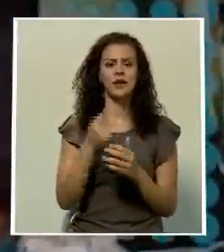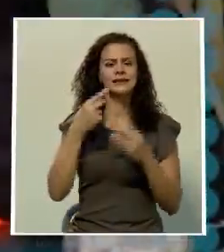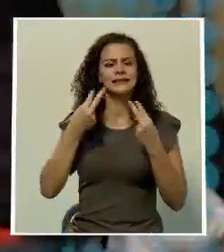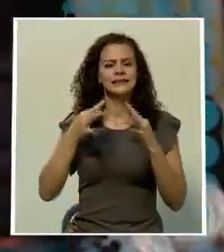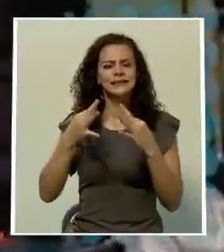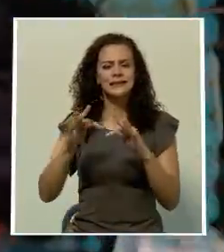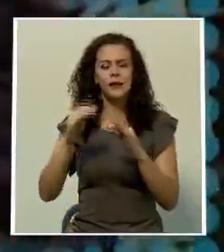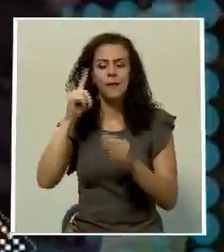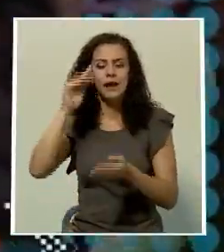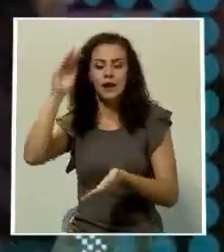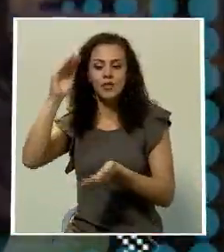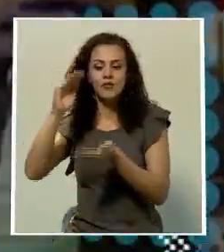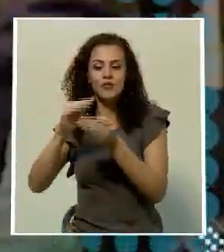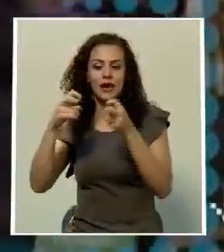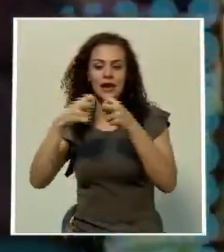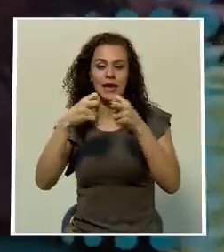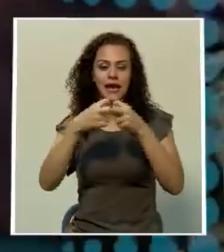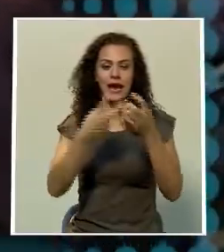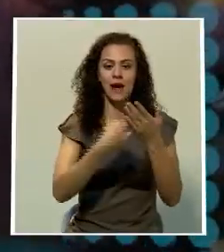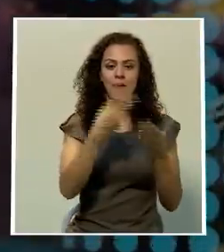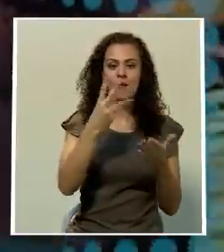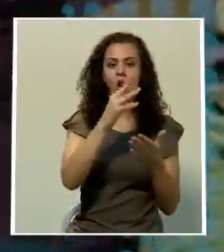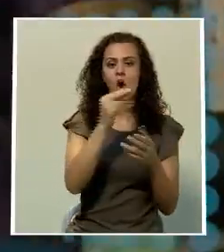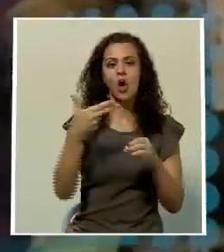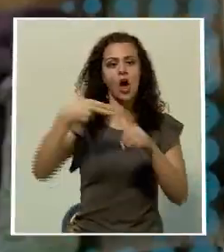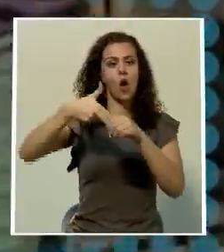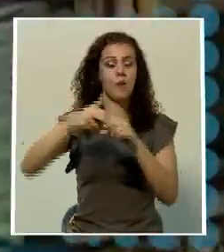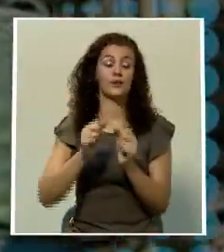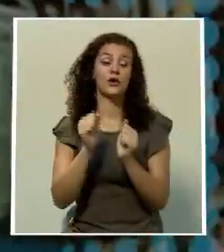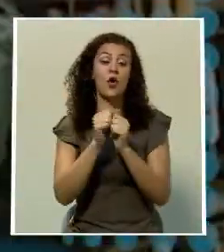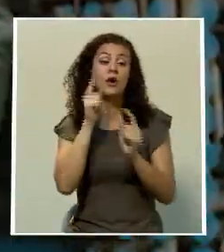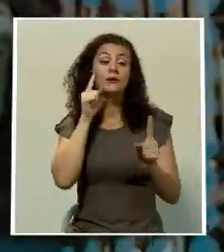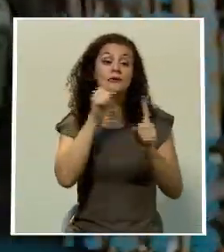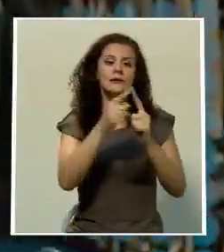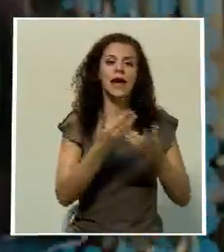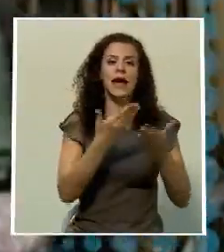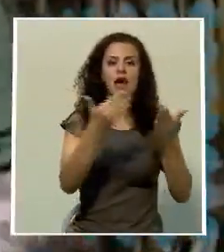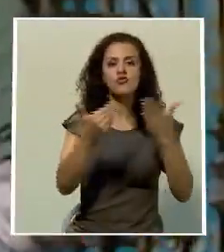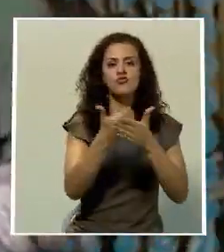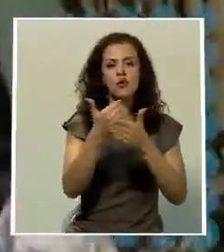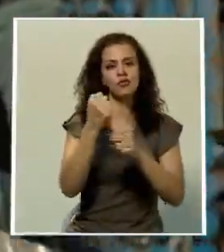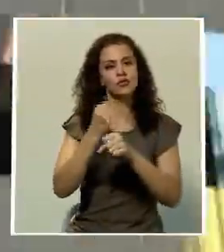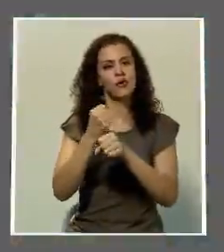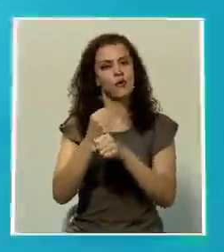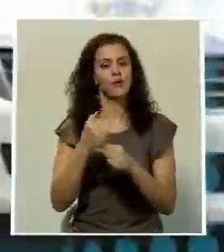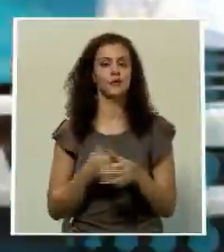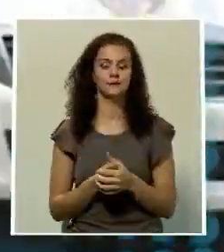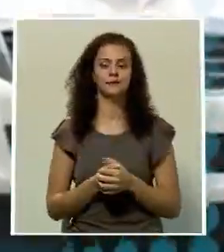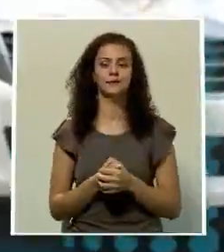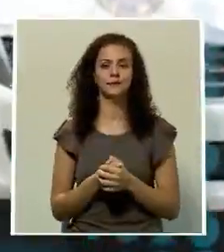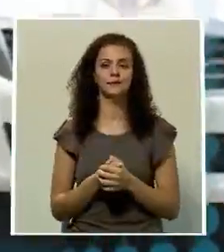tratar de disminuir los costos eléctricos y de combustibles, con el fin de generar nuevos empleos.